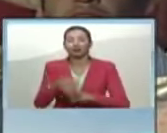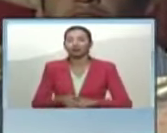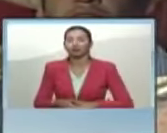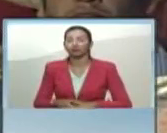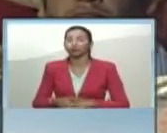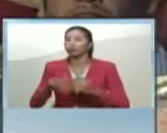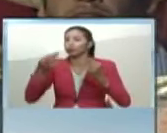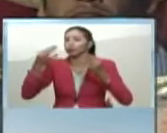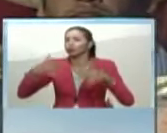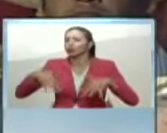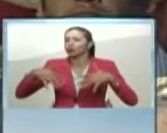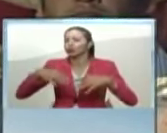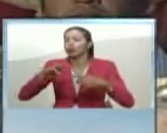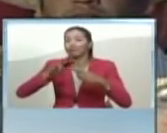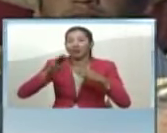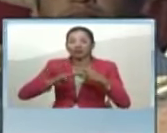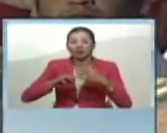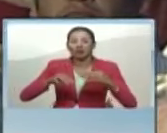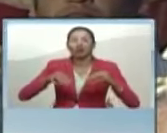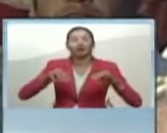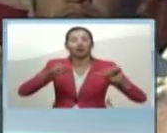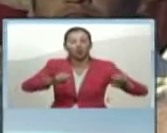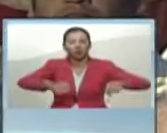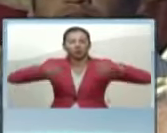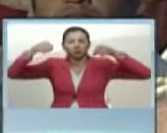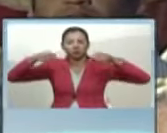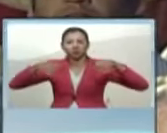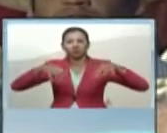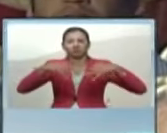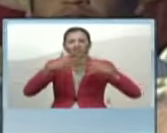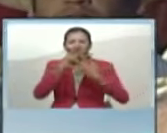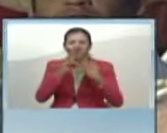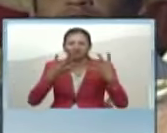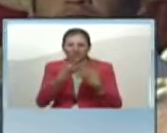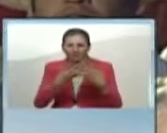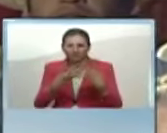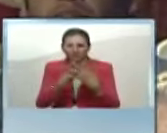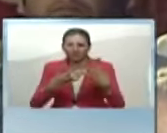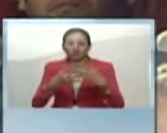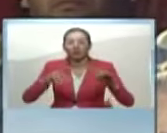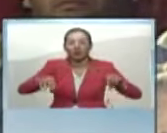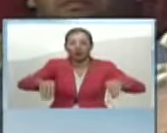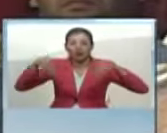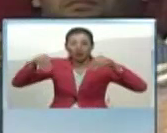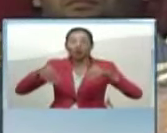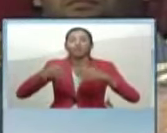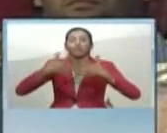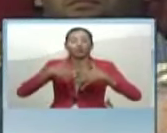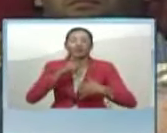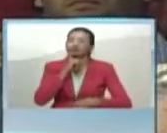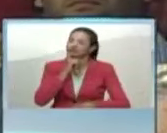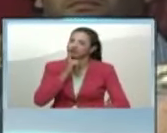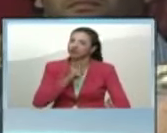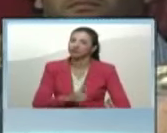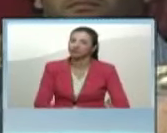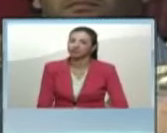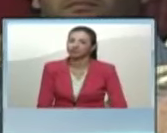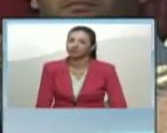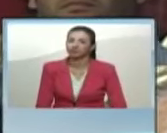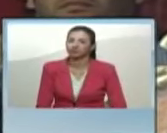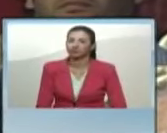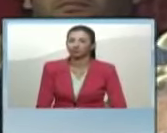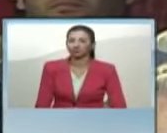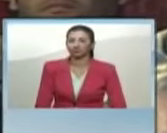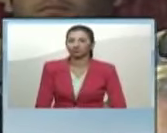muy costosos, todo lo que tiene que ver con las redes, los motores, de verdad que es muy difícil. Hay